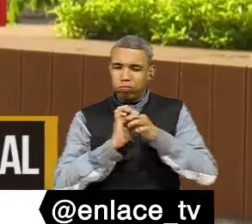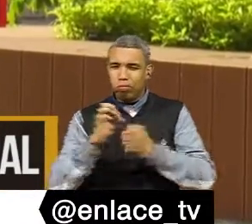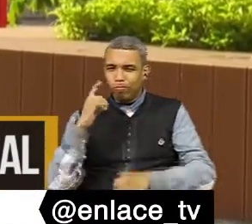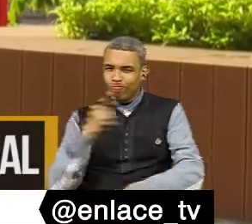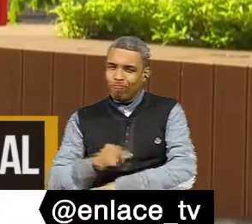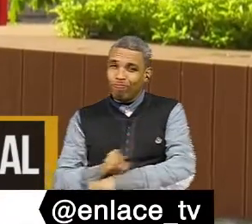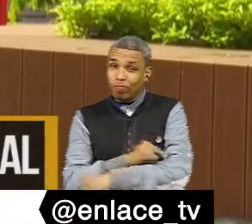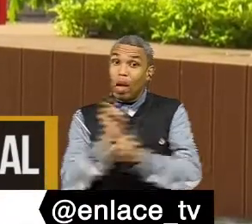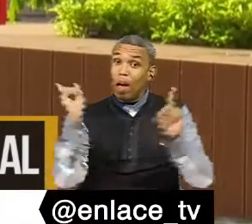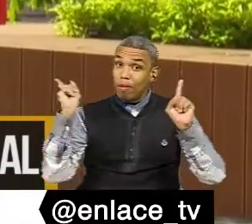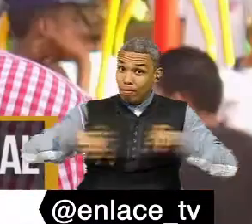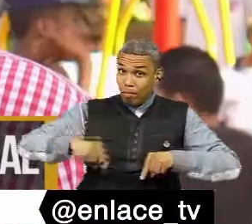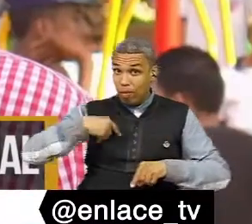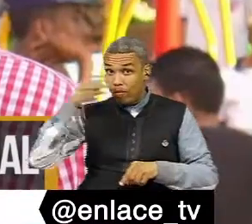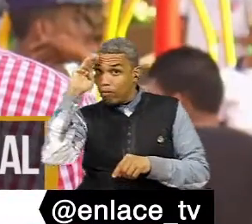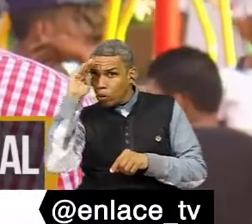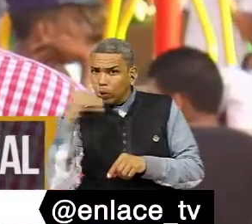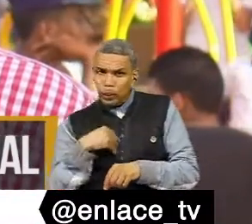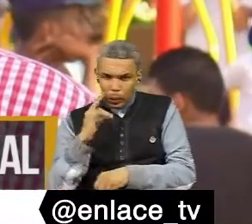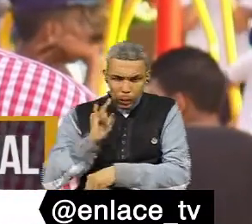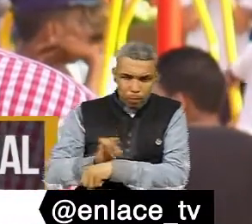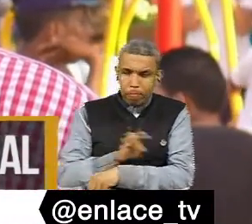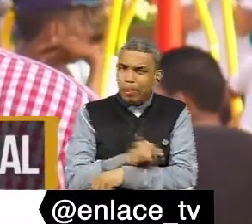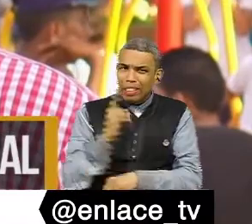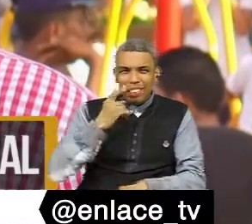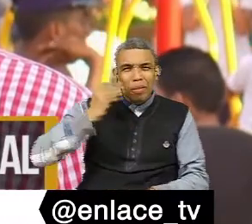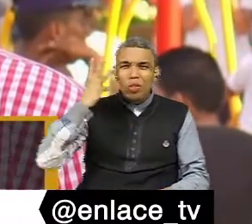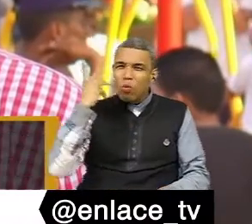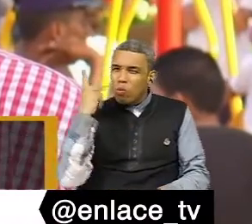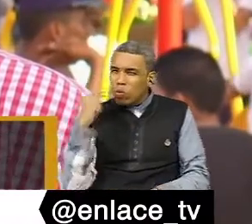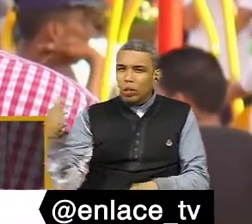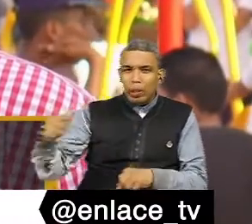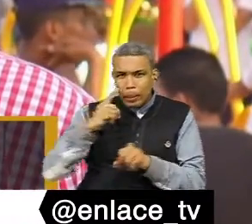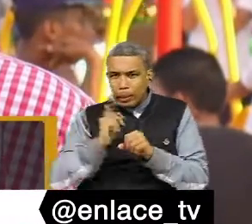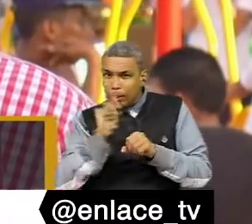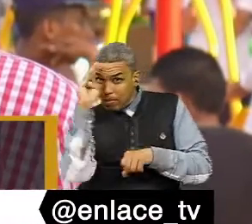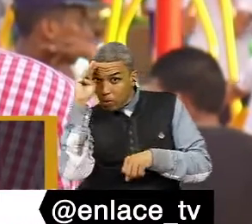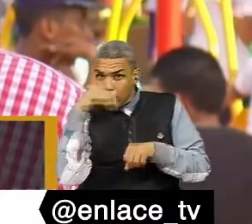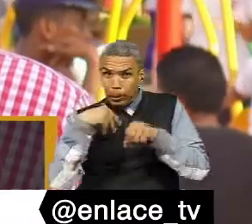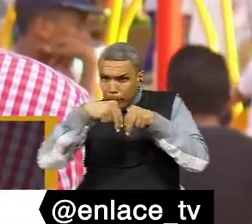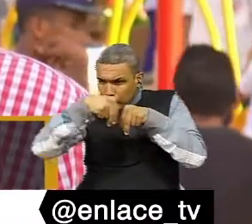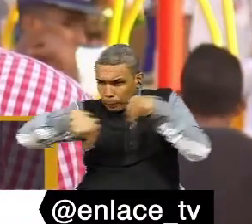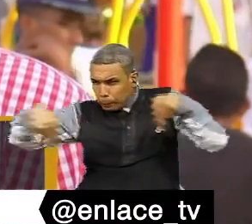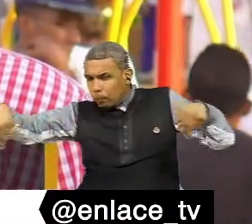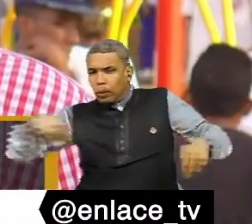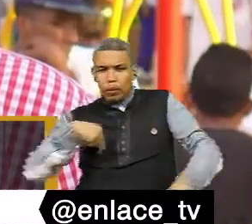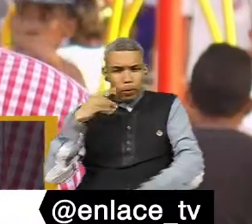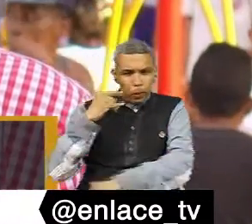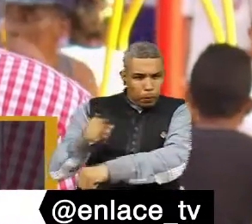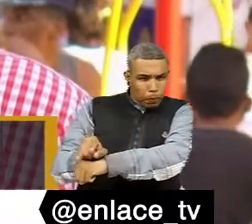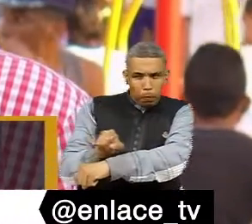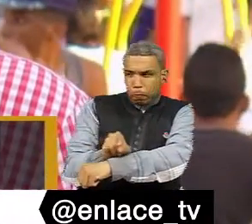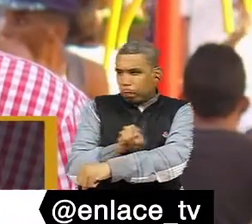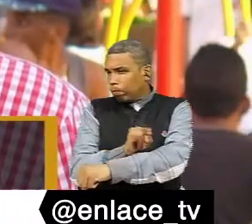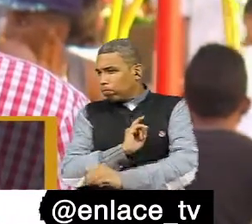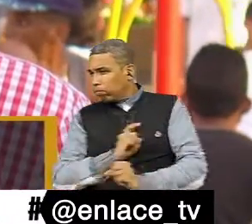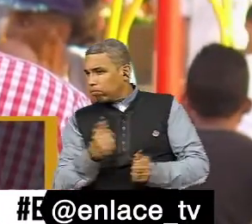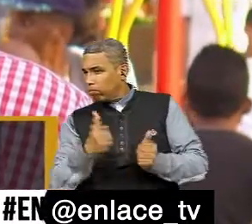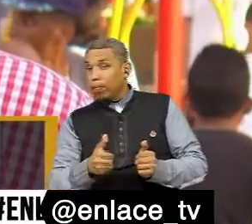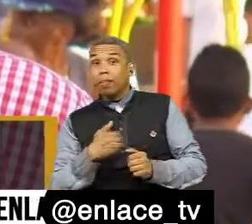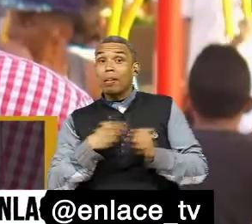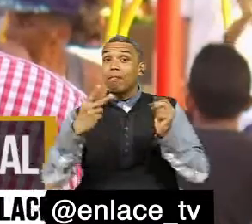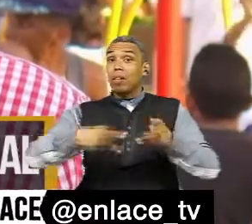la Policía Nacional con una presencia permanente en el parque con el fin de garantizar que las personas vayan a dar un buen uso